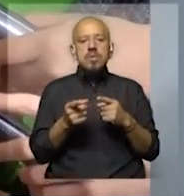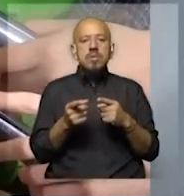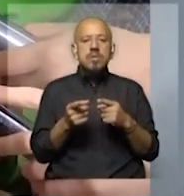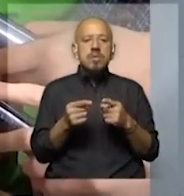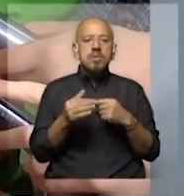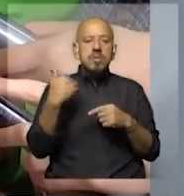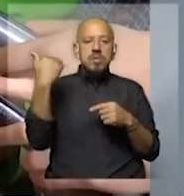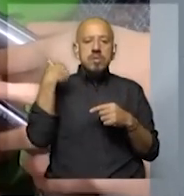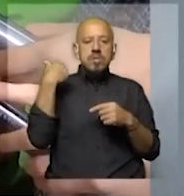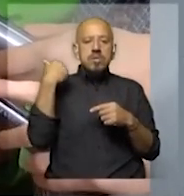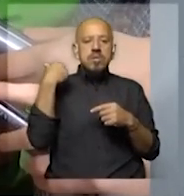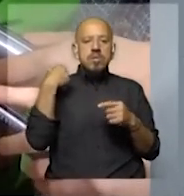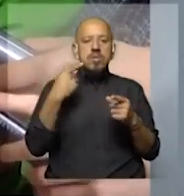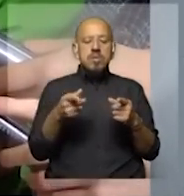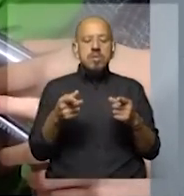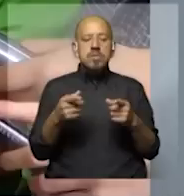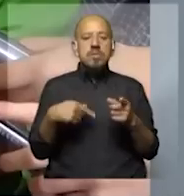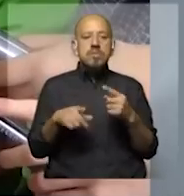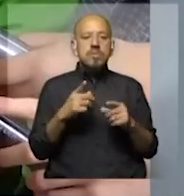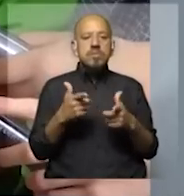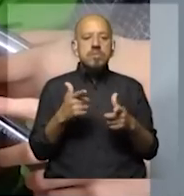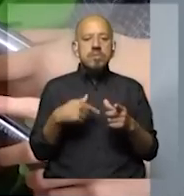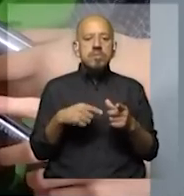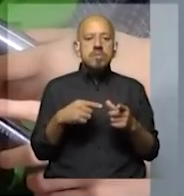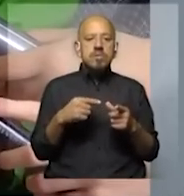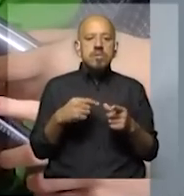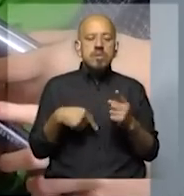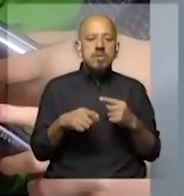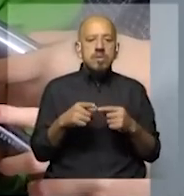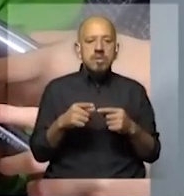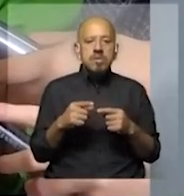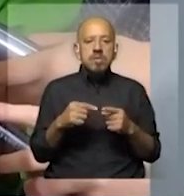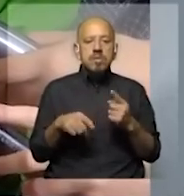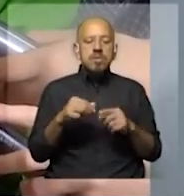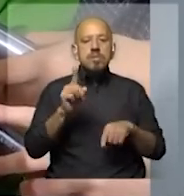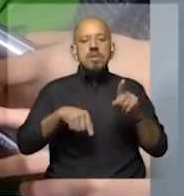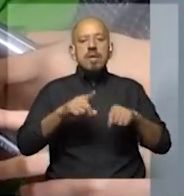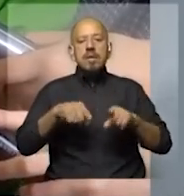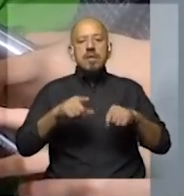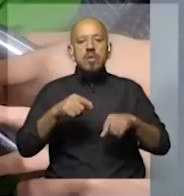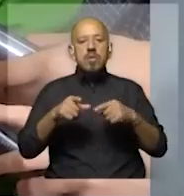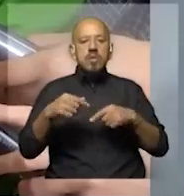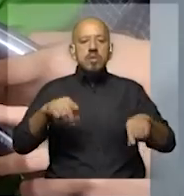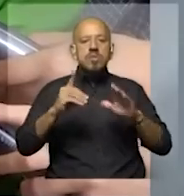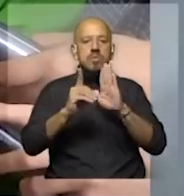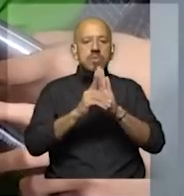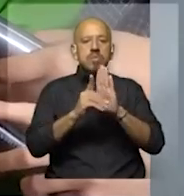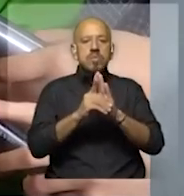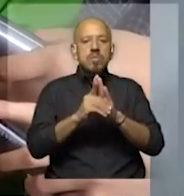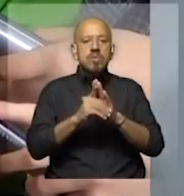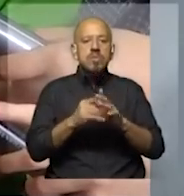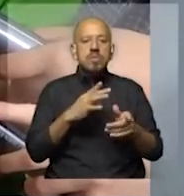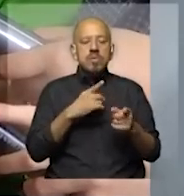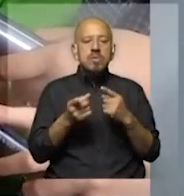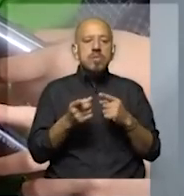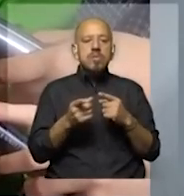asesino no tuvo ninguna participación efectiva en la gestión de esas documentación que se